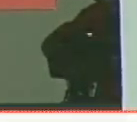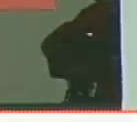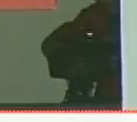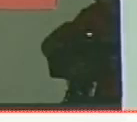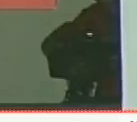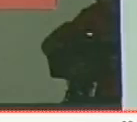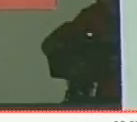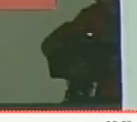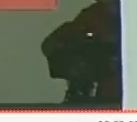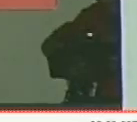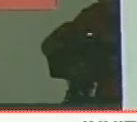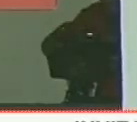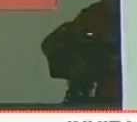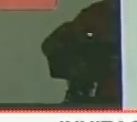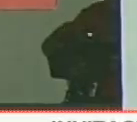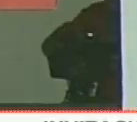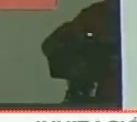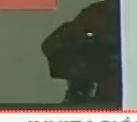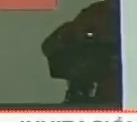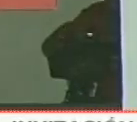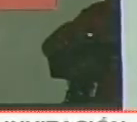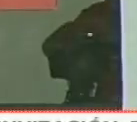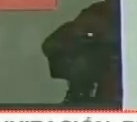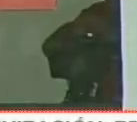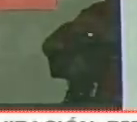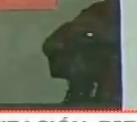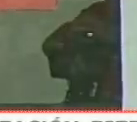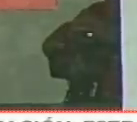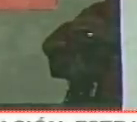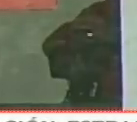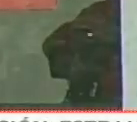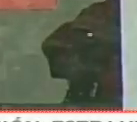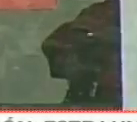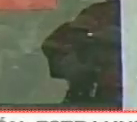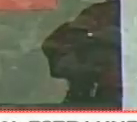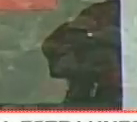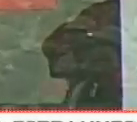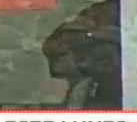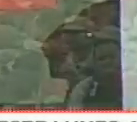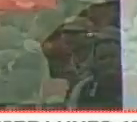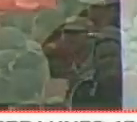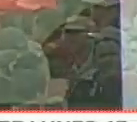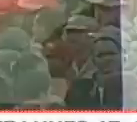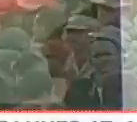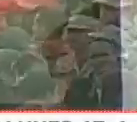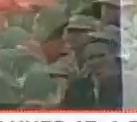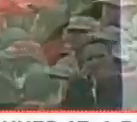de la Dignidad Nacional, recordando esa gesta del comandante Hugo Chávez.